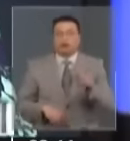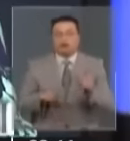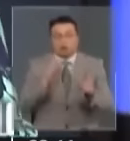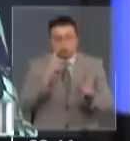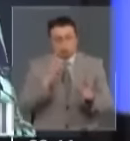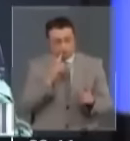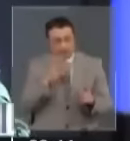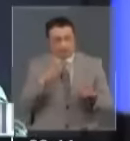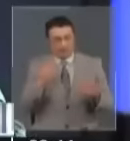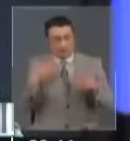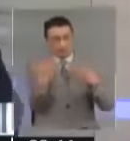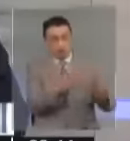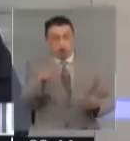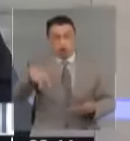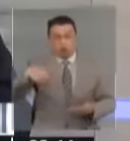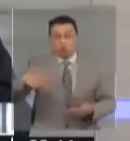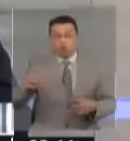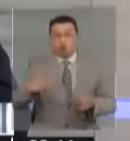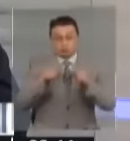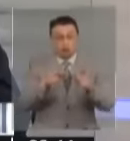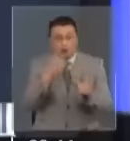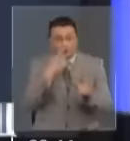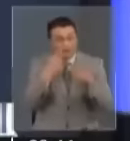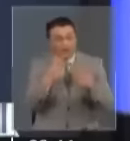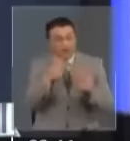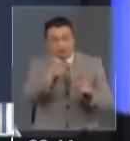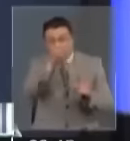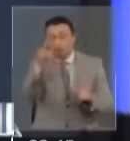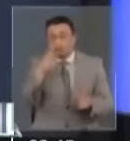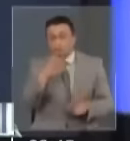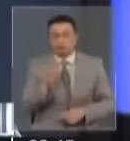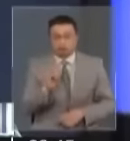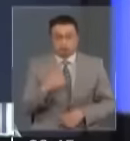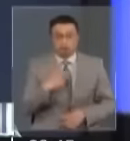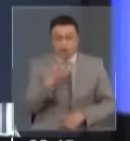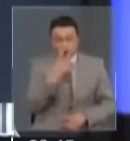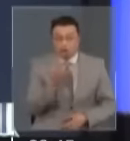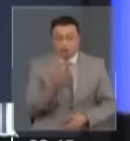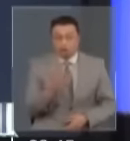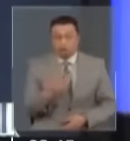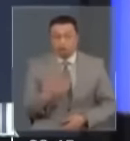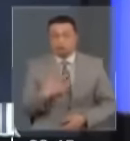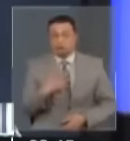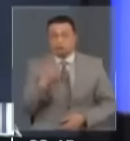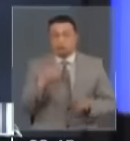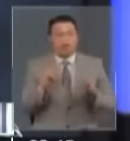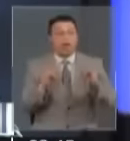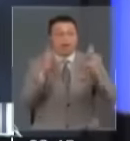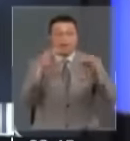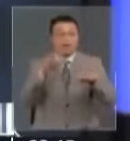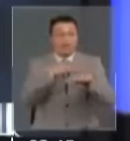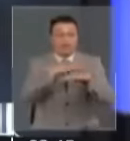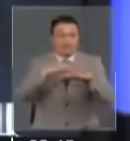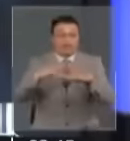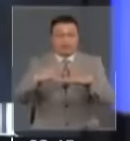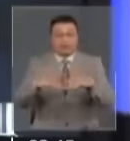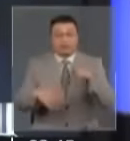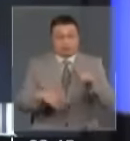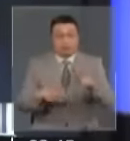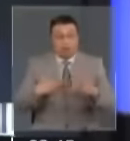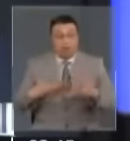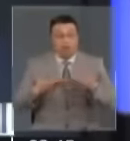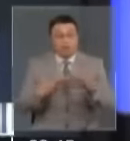como yo no estoy hablando de merecimiento. ¿Usted la conoce bien la clínica o no? O sea, la conozco. Bien, es un edificio vacío. Pues entonces tiene que visitarlo. Usted me invitó a conocerlo,